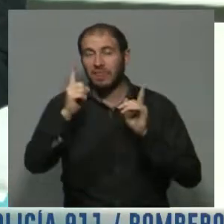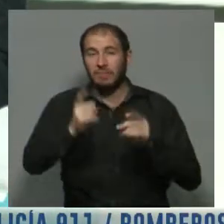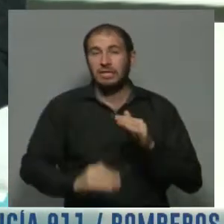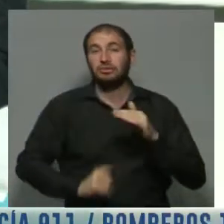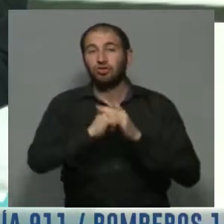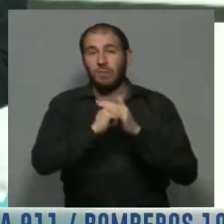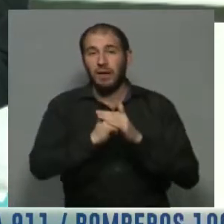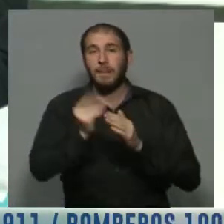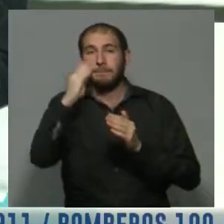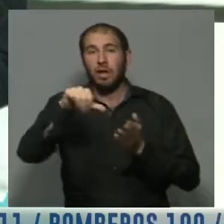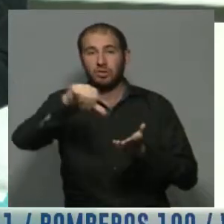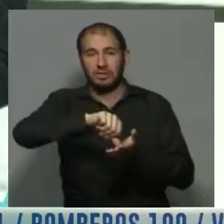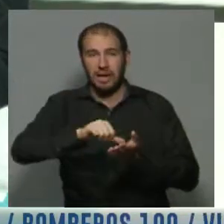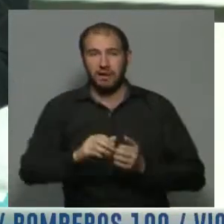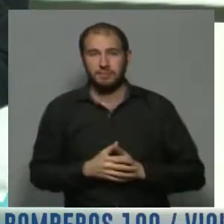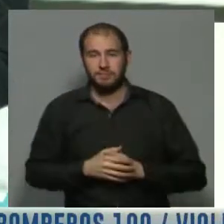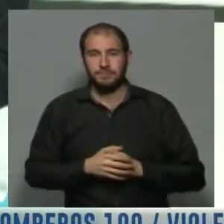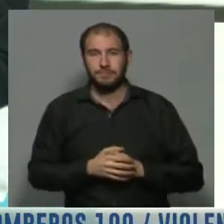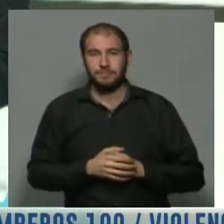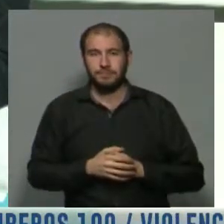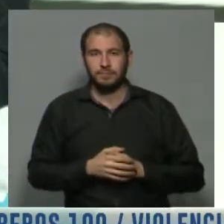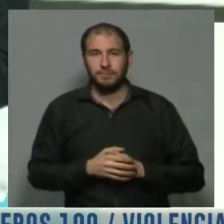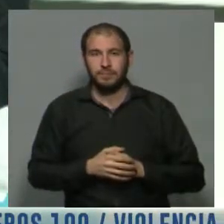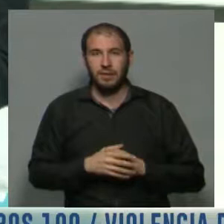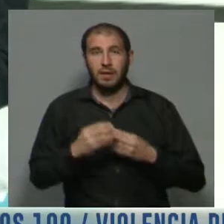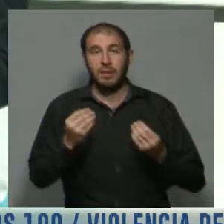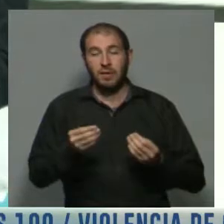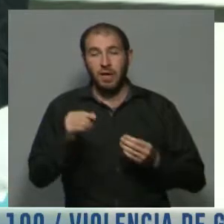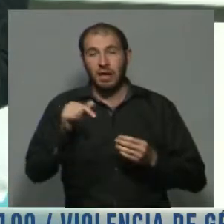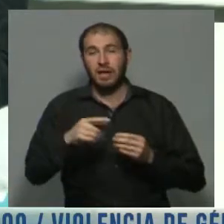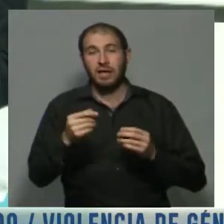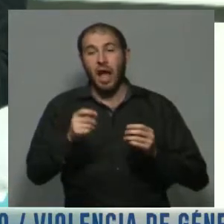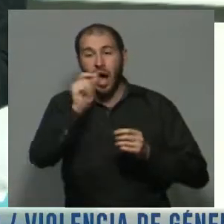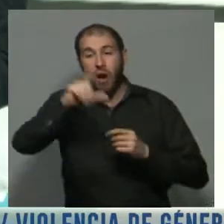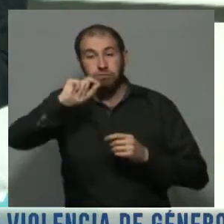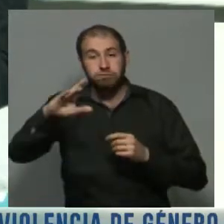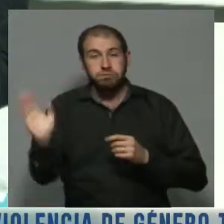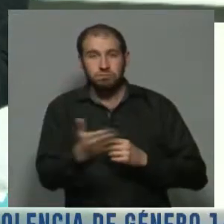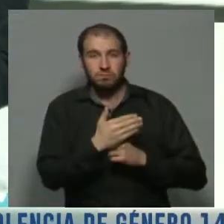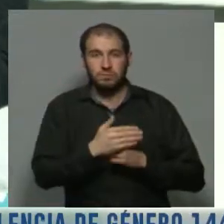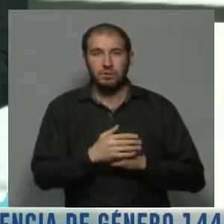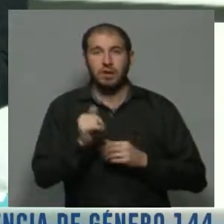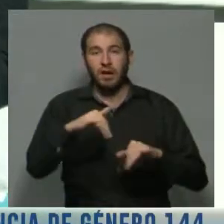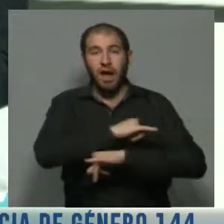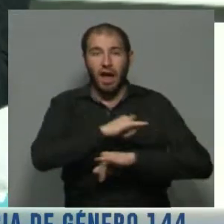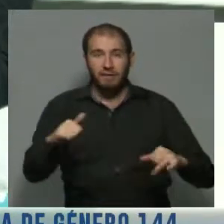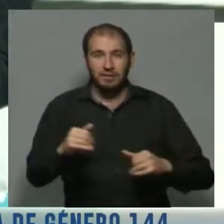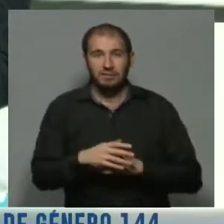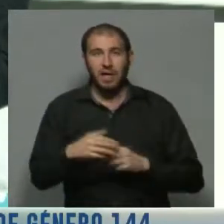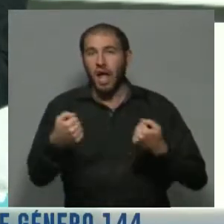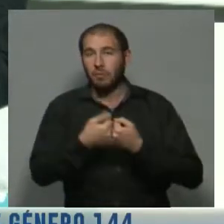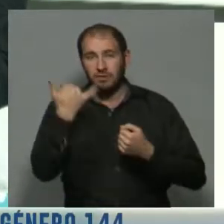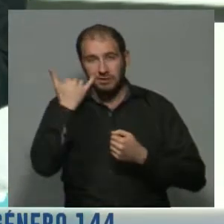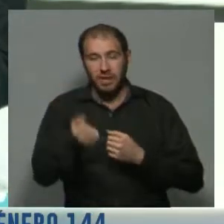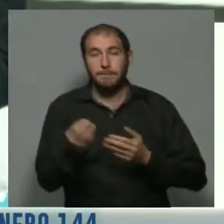meta que tenía el Banco Central. Por eso, teniendo en cuenta todos estos aumentos que se han anunciado y que ya están